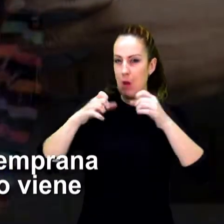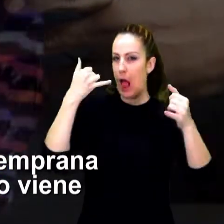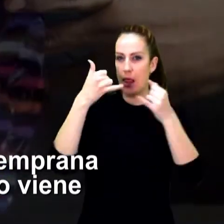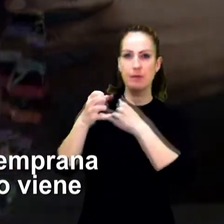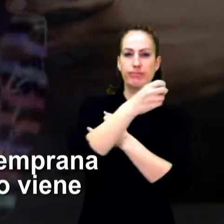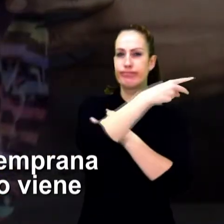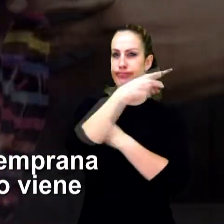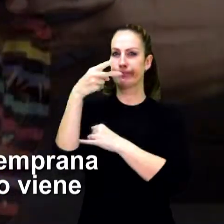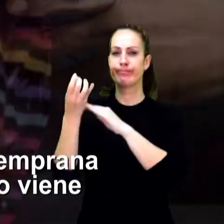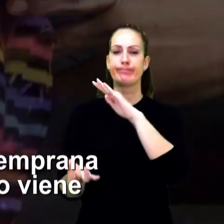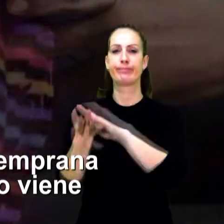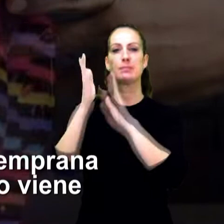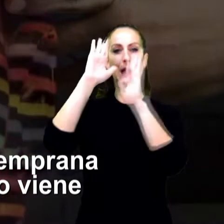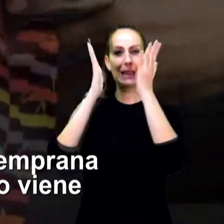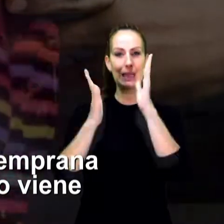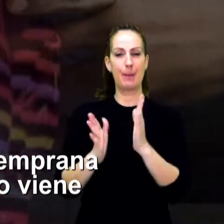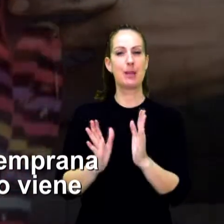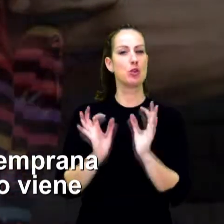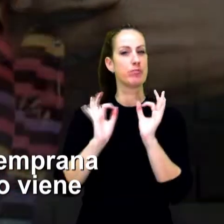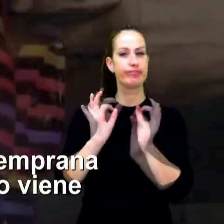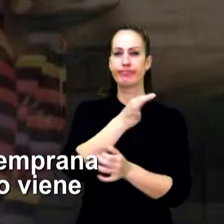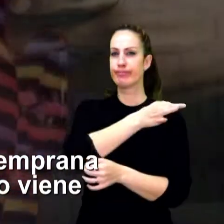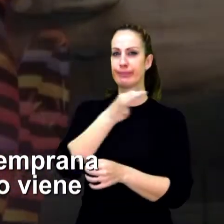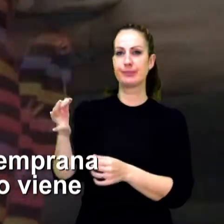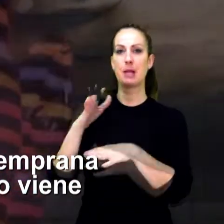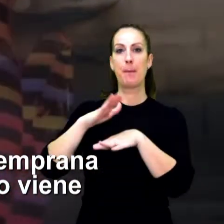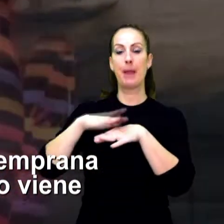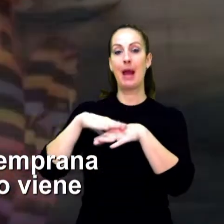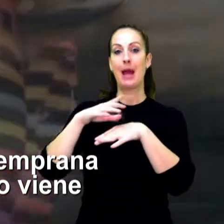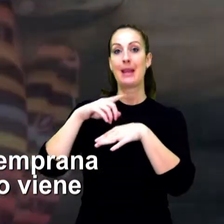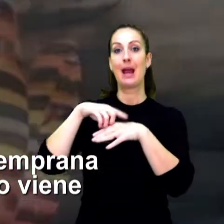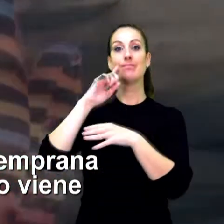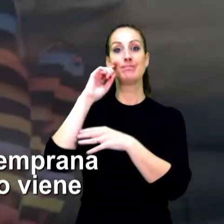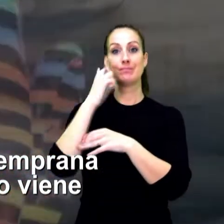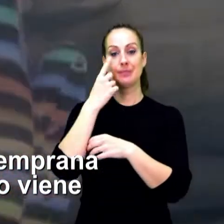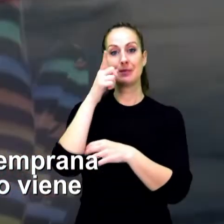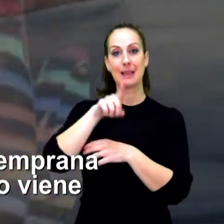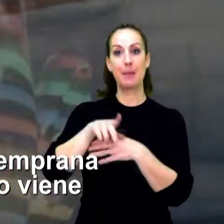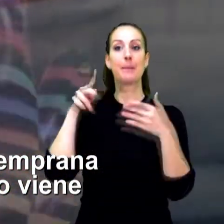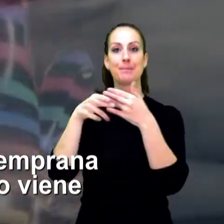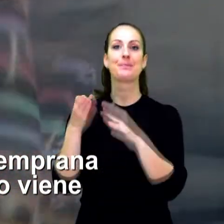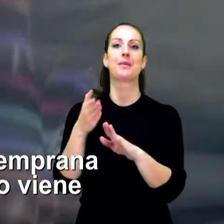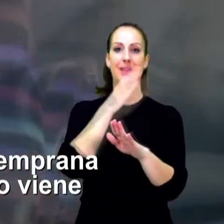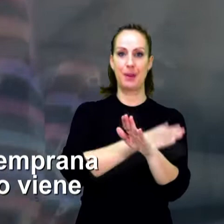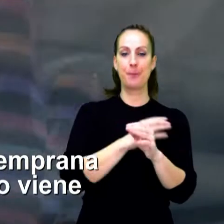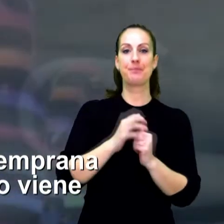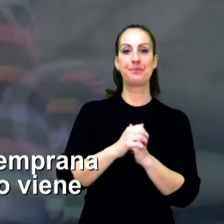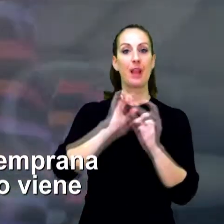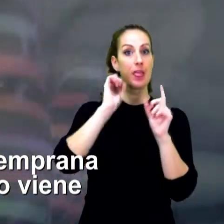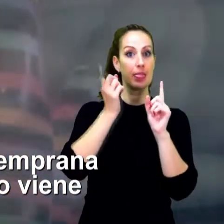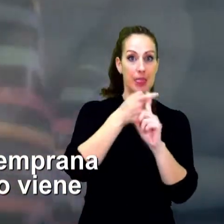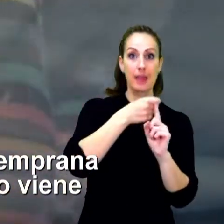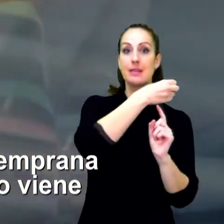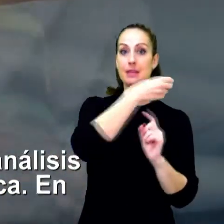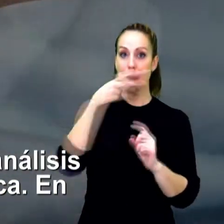amplio conjunto de tratamientos eficaces para la temprana detección e intervención. Este